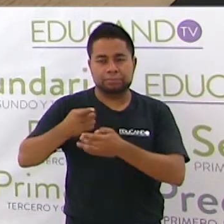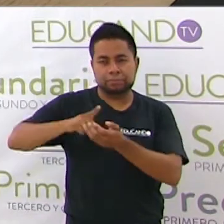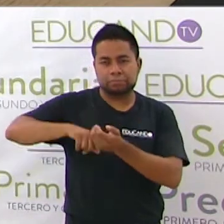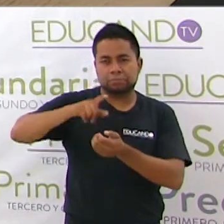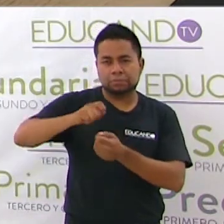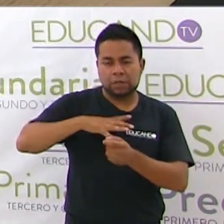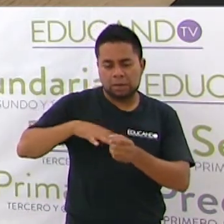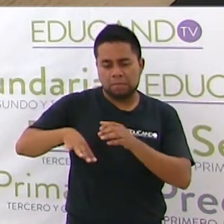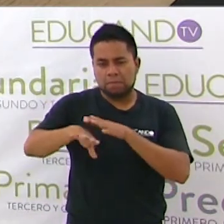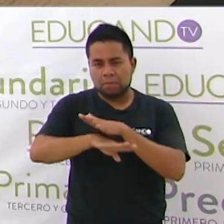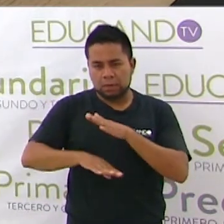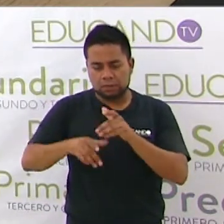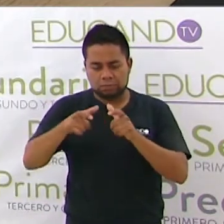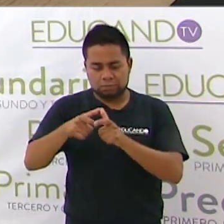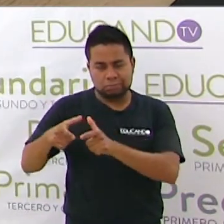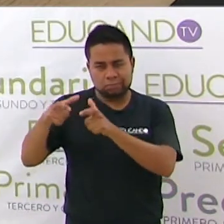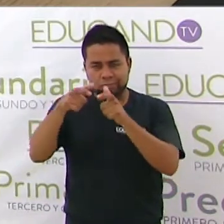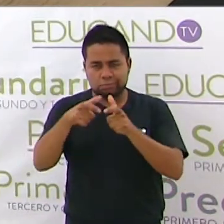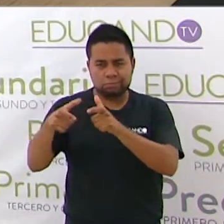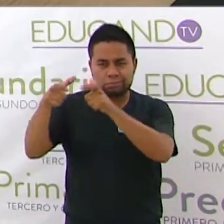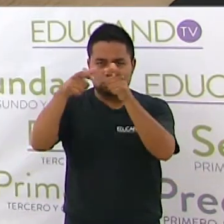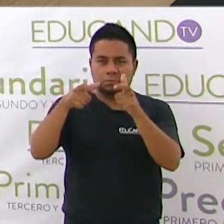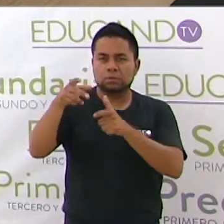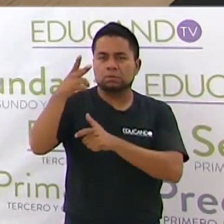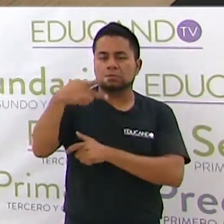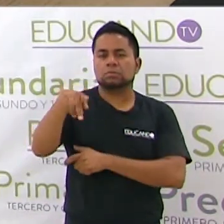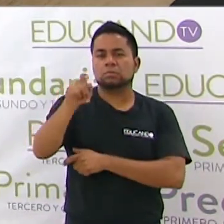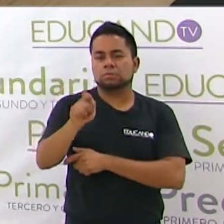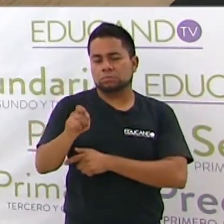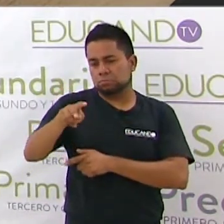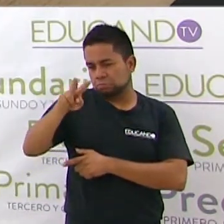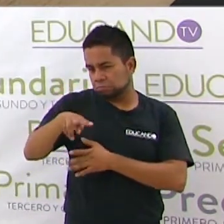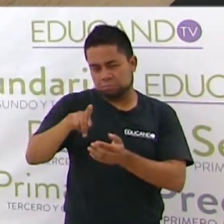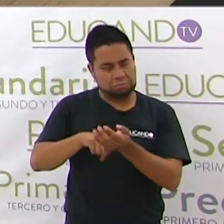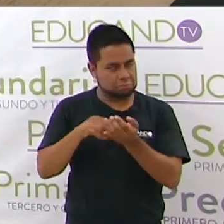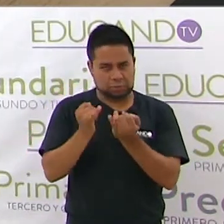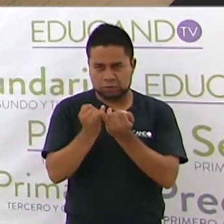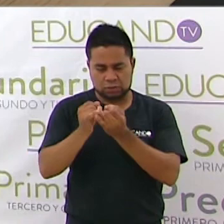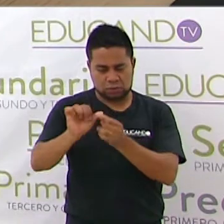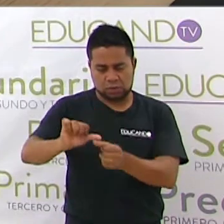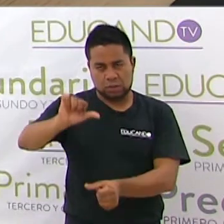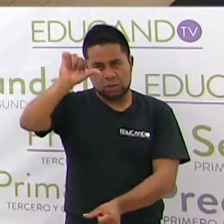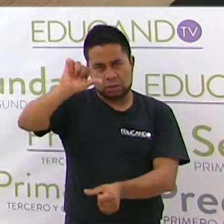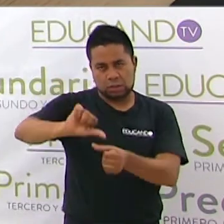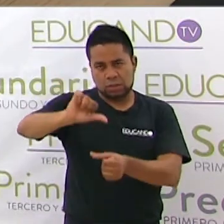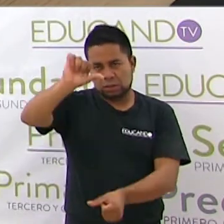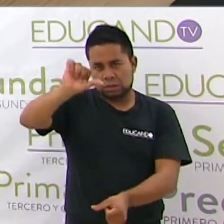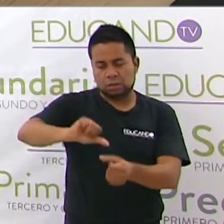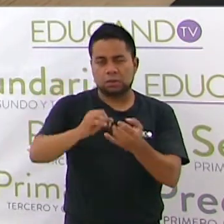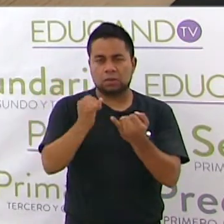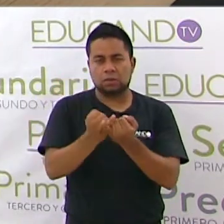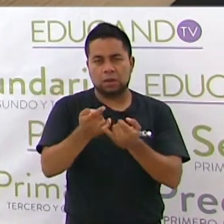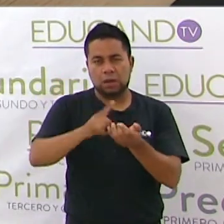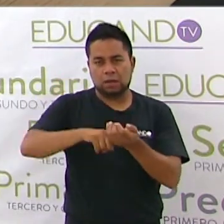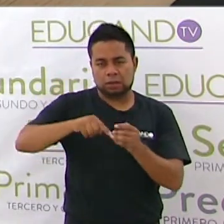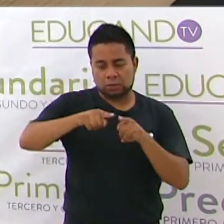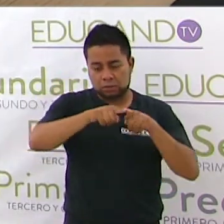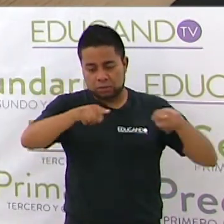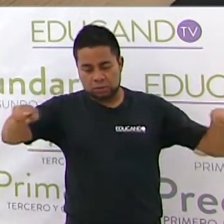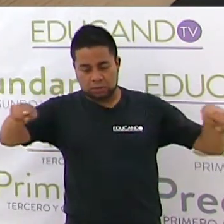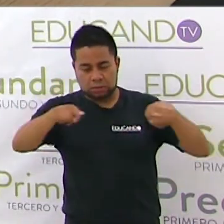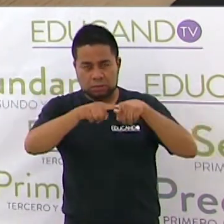tiene una base, cada uno de ellos que está dividido, pero es de la misma altura, es decir, tienen el mismo diámetro,